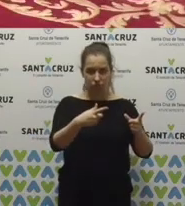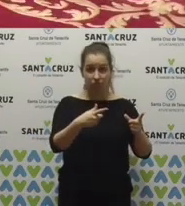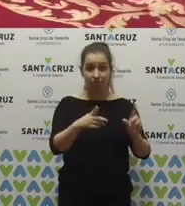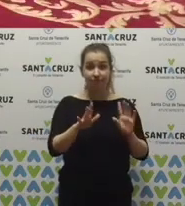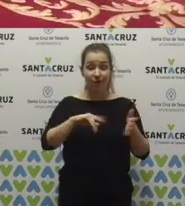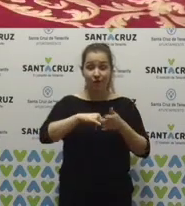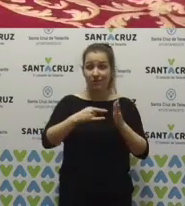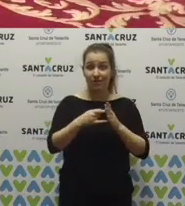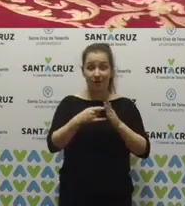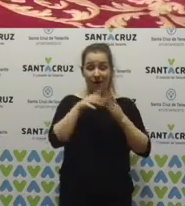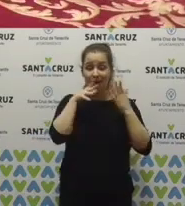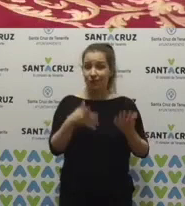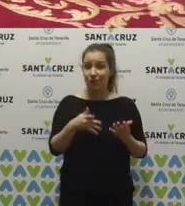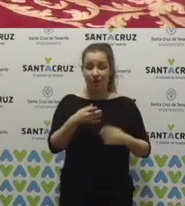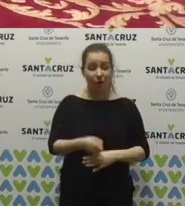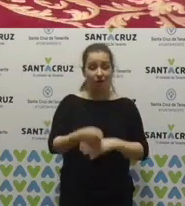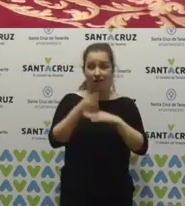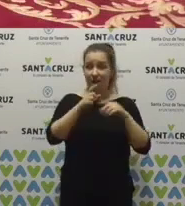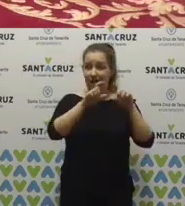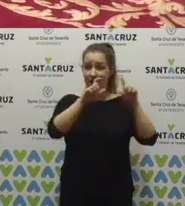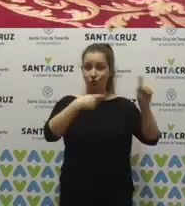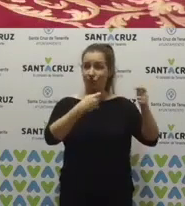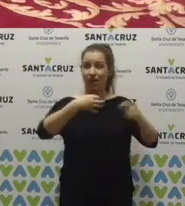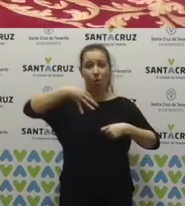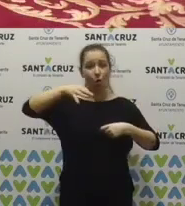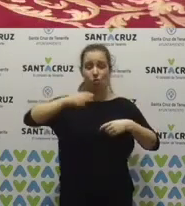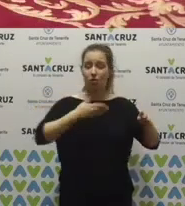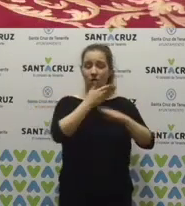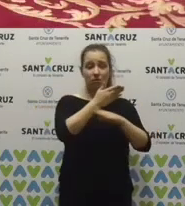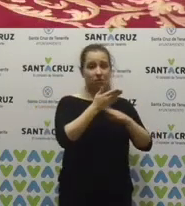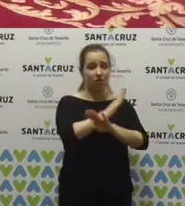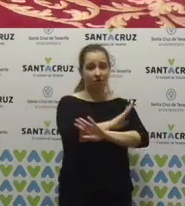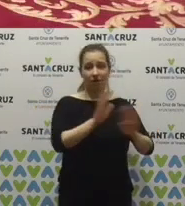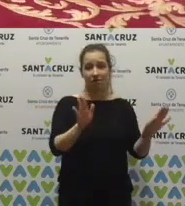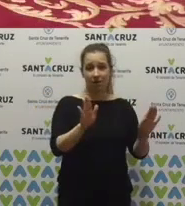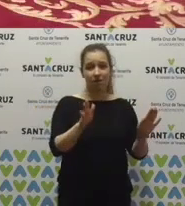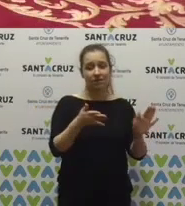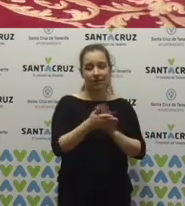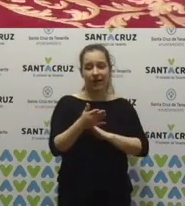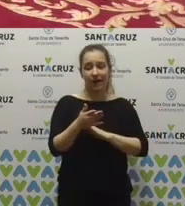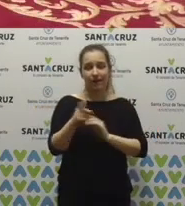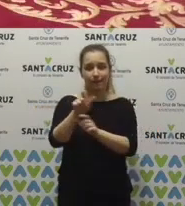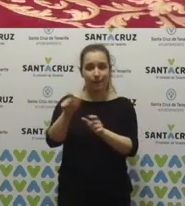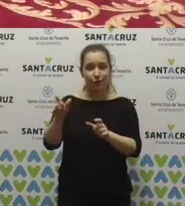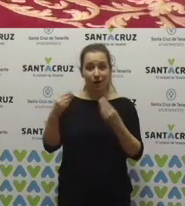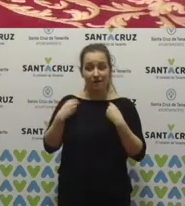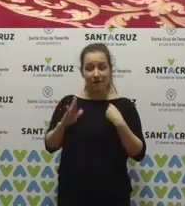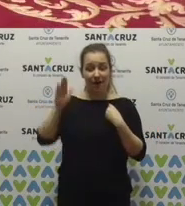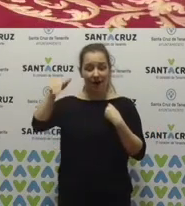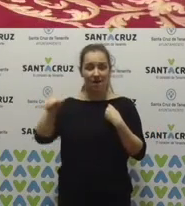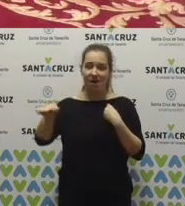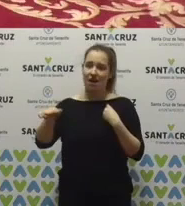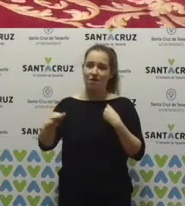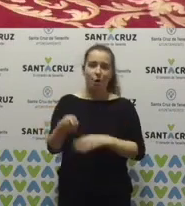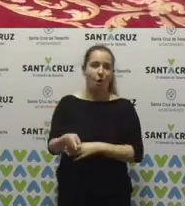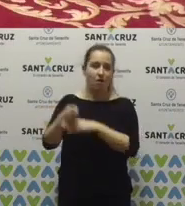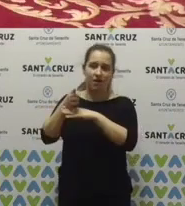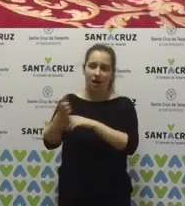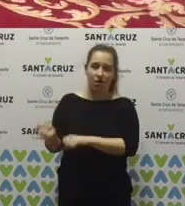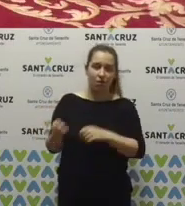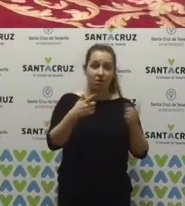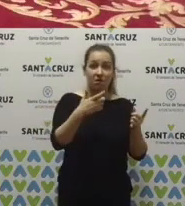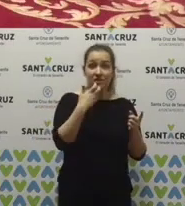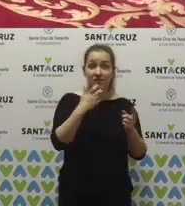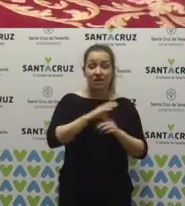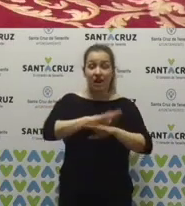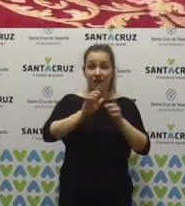de una sola cadena alimentación lo que obliga a ser desplazamientos que tal vez se pudieran evitar con una tarjeta de alimento universal por así decir